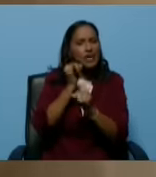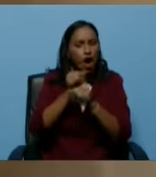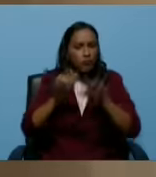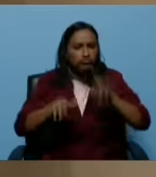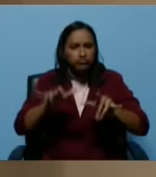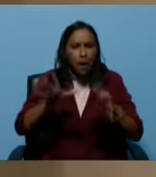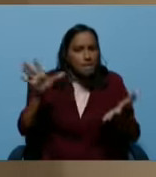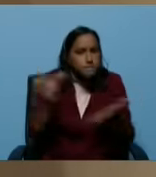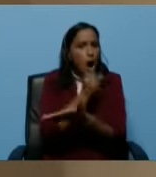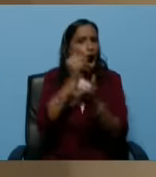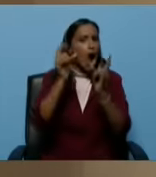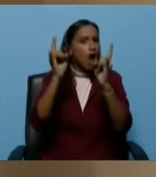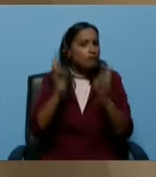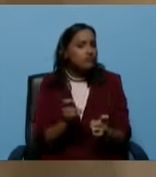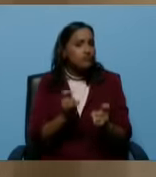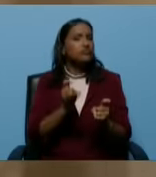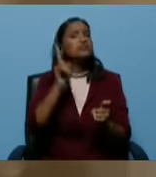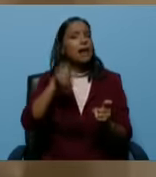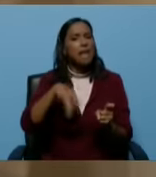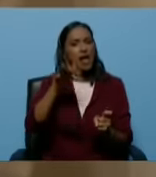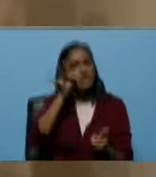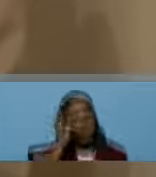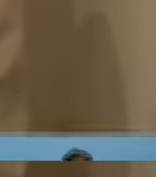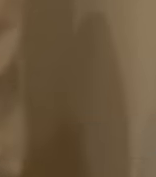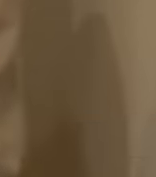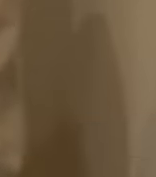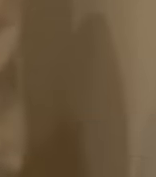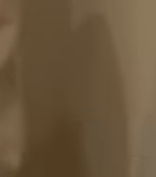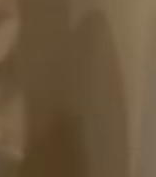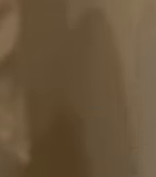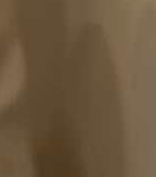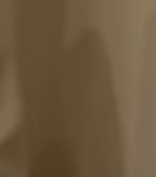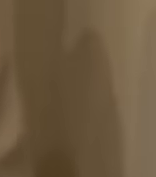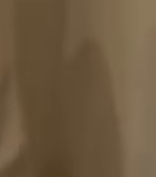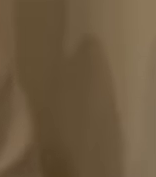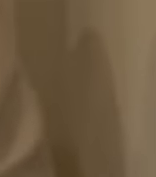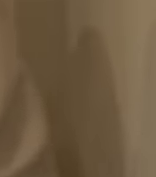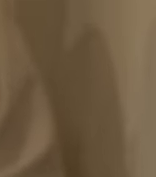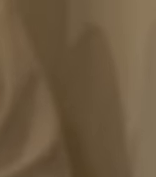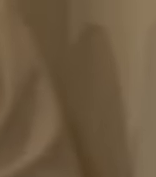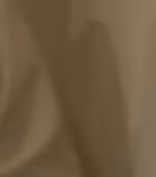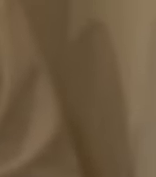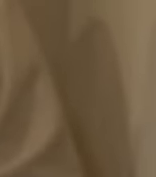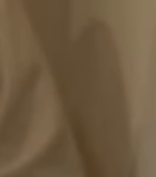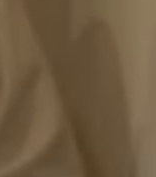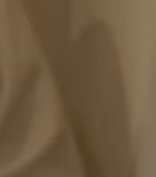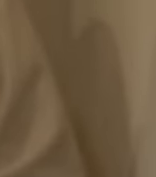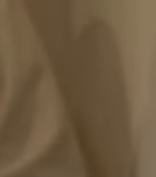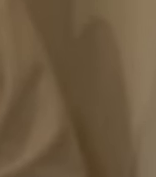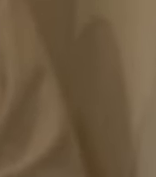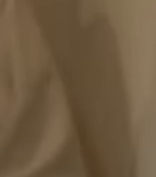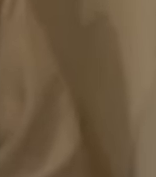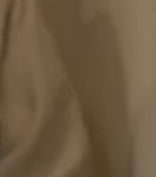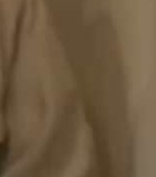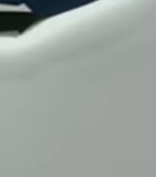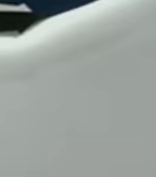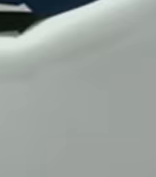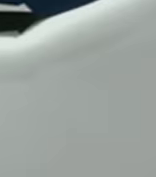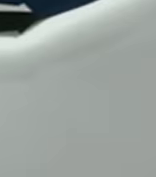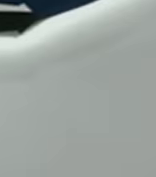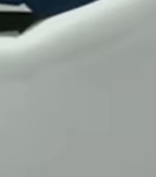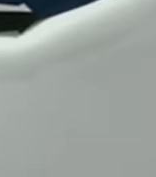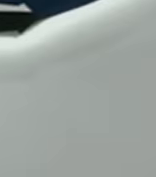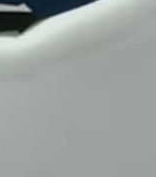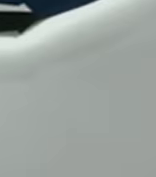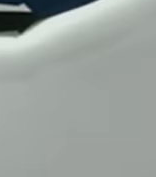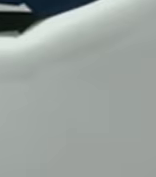instituciones del Estado. No sé si la Fiscalía también ha sido víctima de este ciberataque. ¿Y en qué nivel está esa investigación por parte de ustedes? Muy bien,